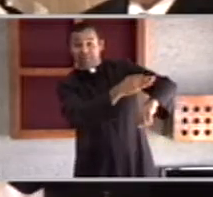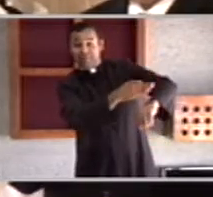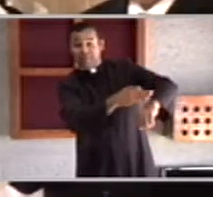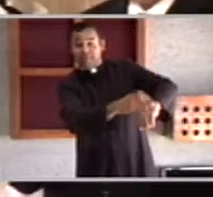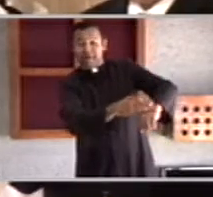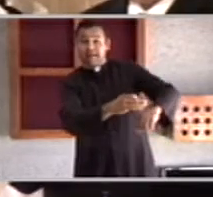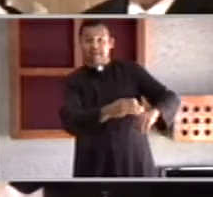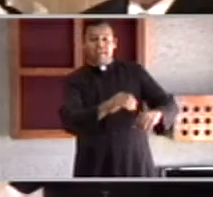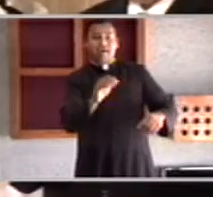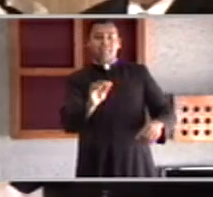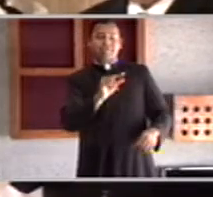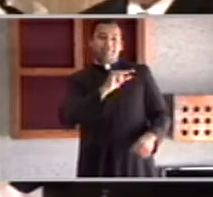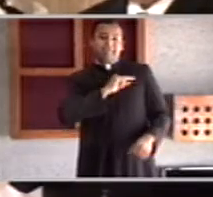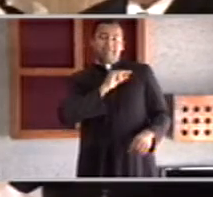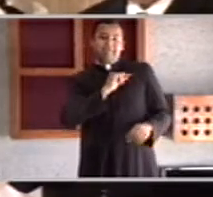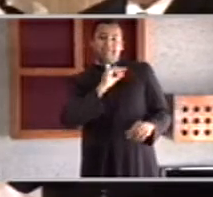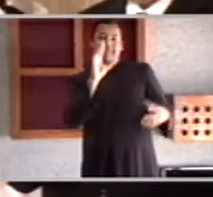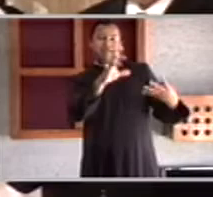Señor.